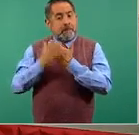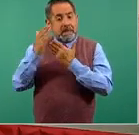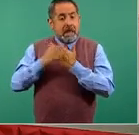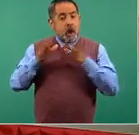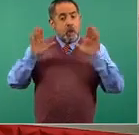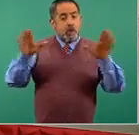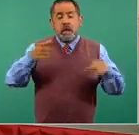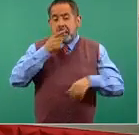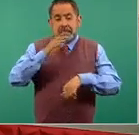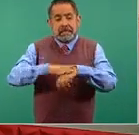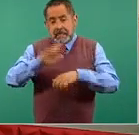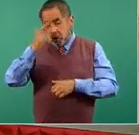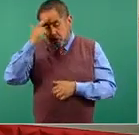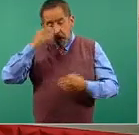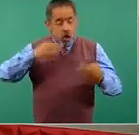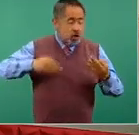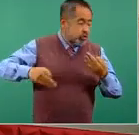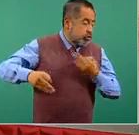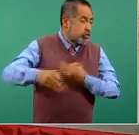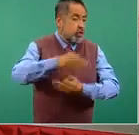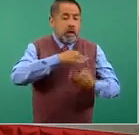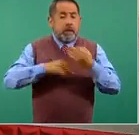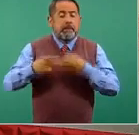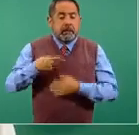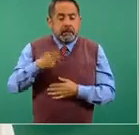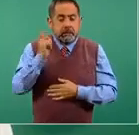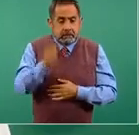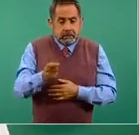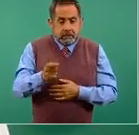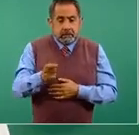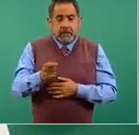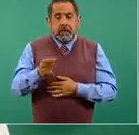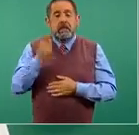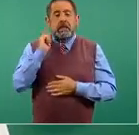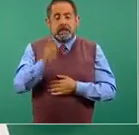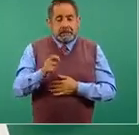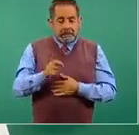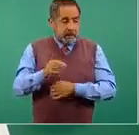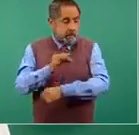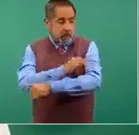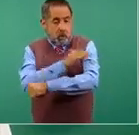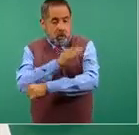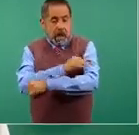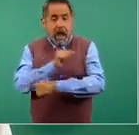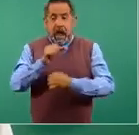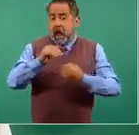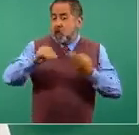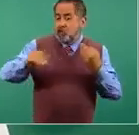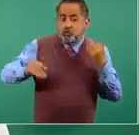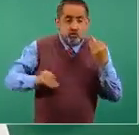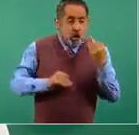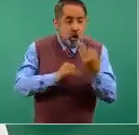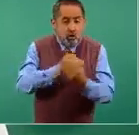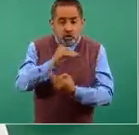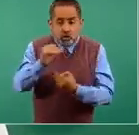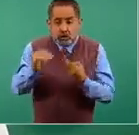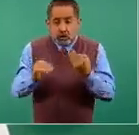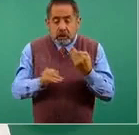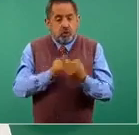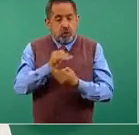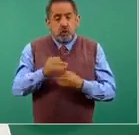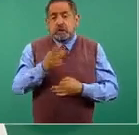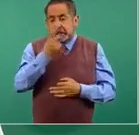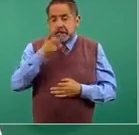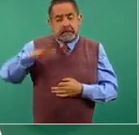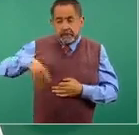aeropuerto, recordarle a toda la población que se trata de un programa de cobertura universal, como atinadamente enfatizaba